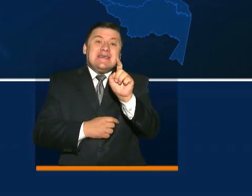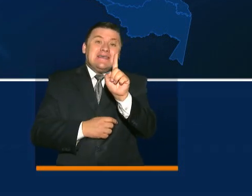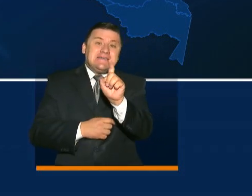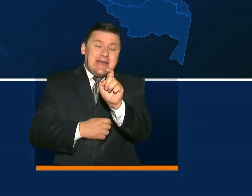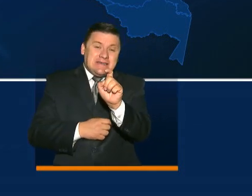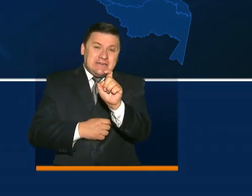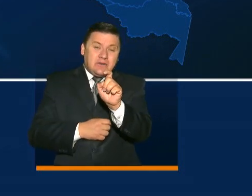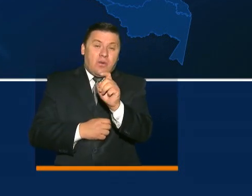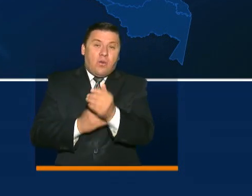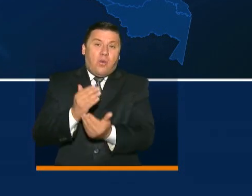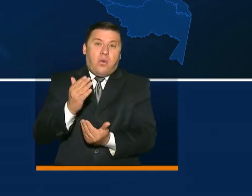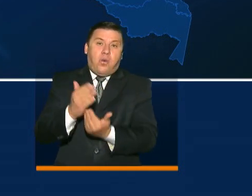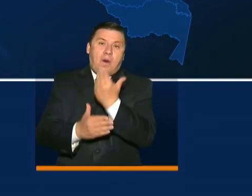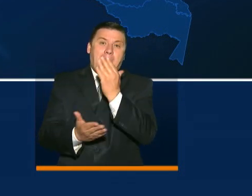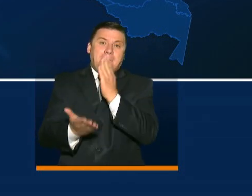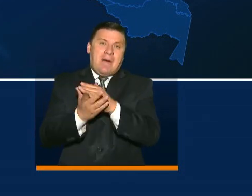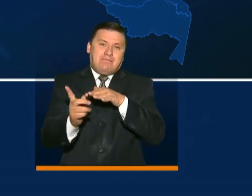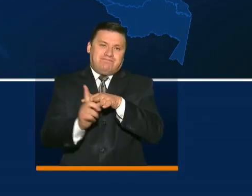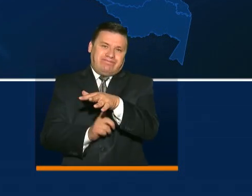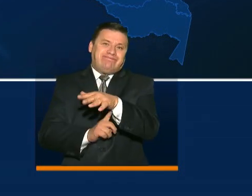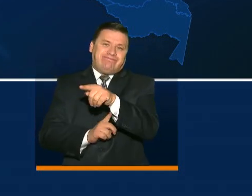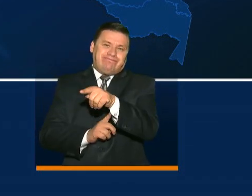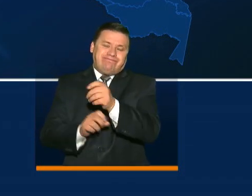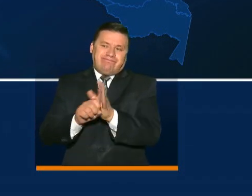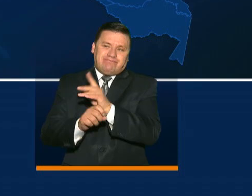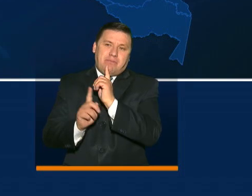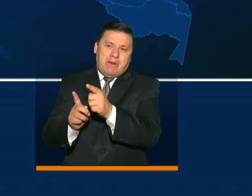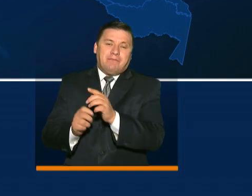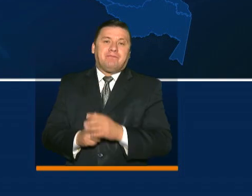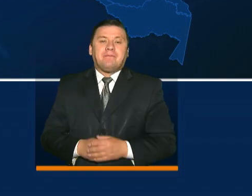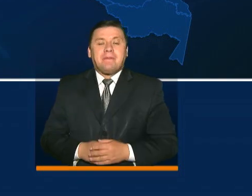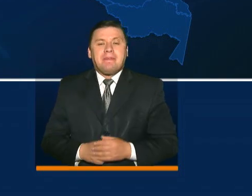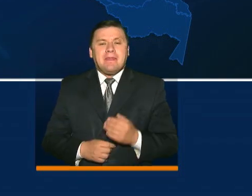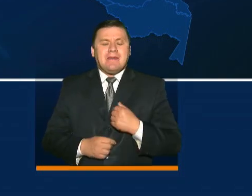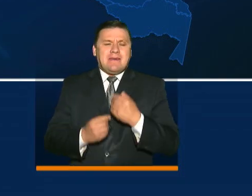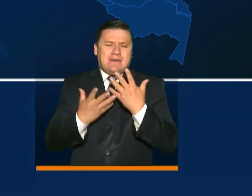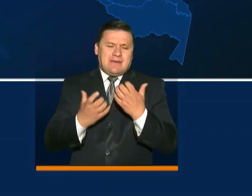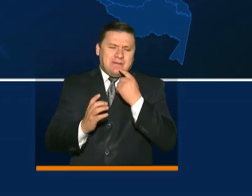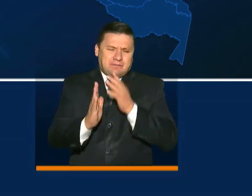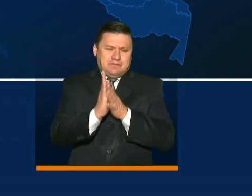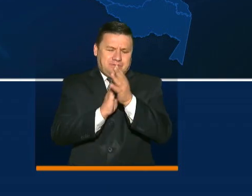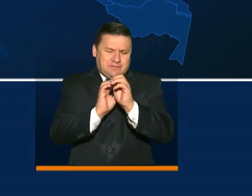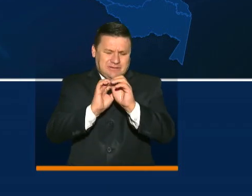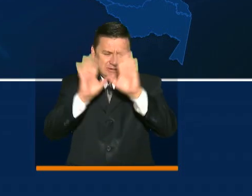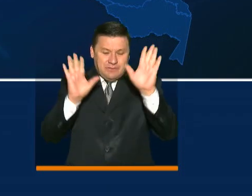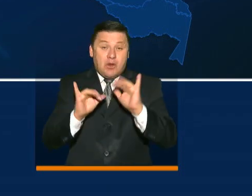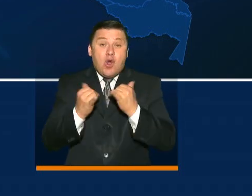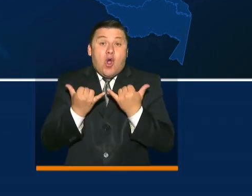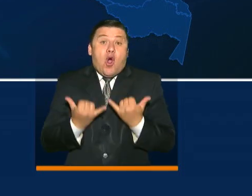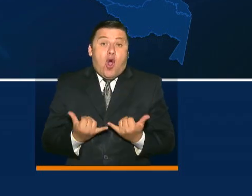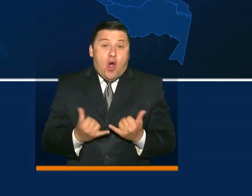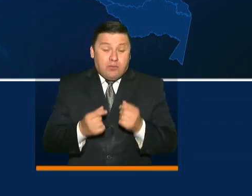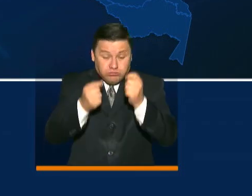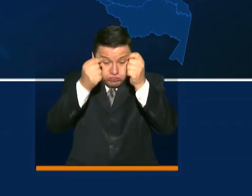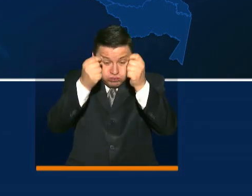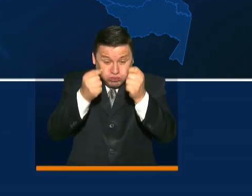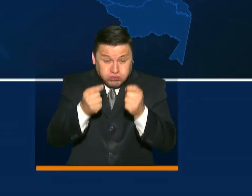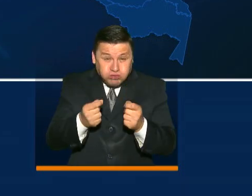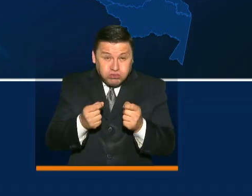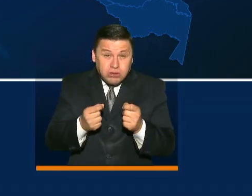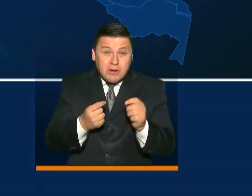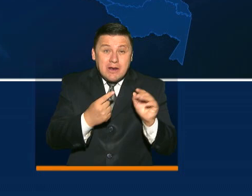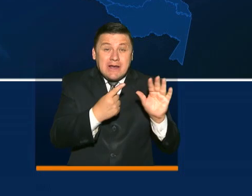1.766 nuevos casos positivos. Y quiero también destacar lo siguiente. Hoy se registraron